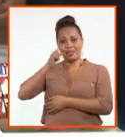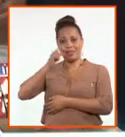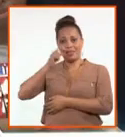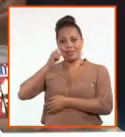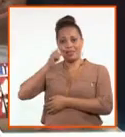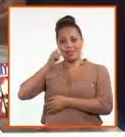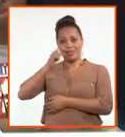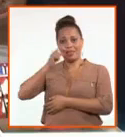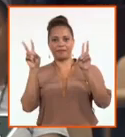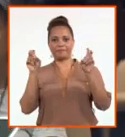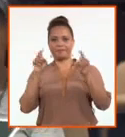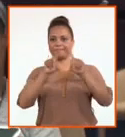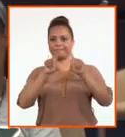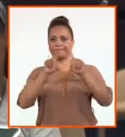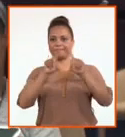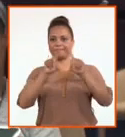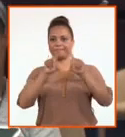la cita.